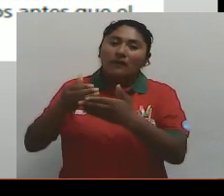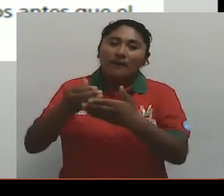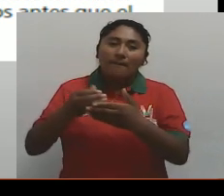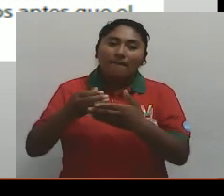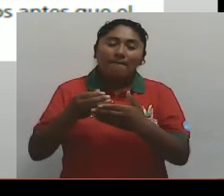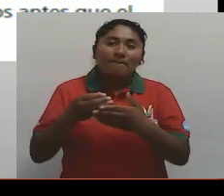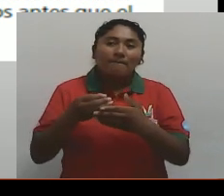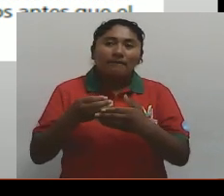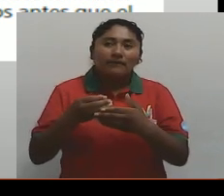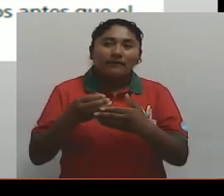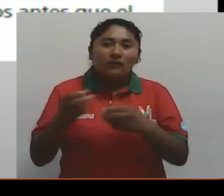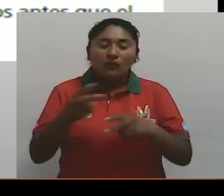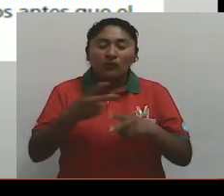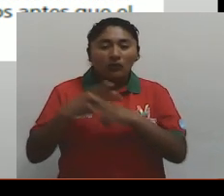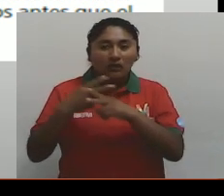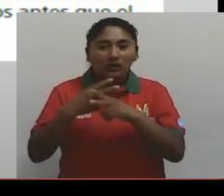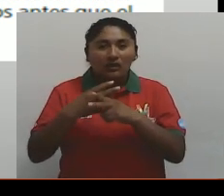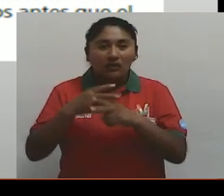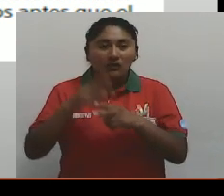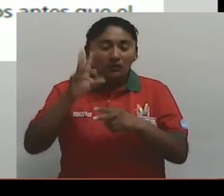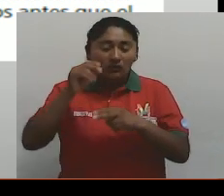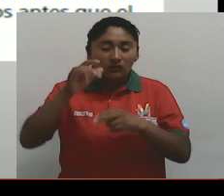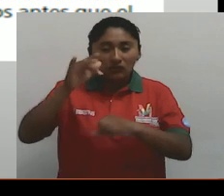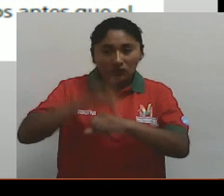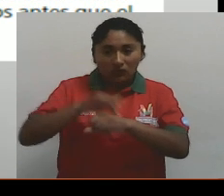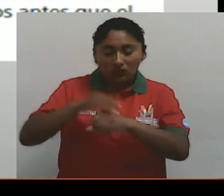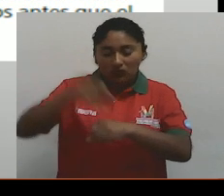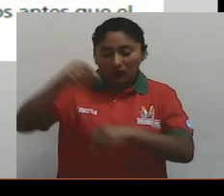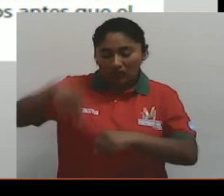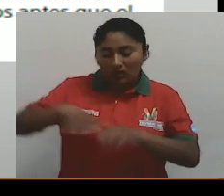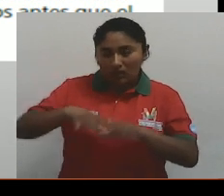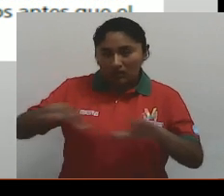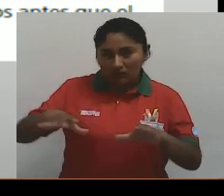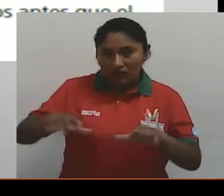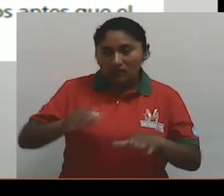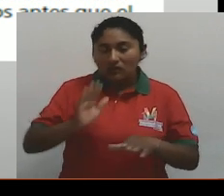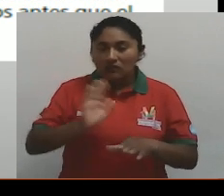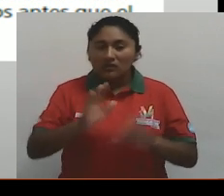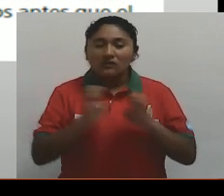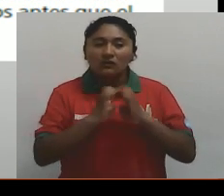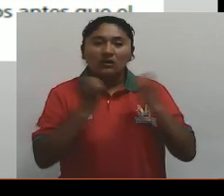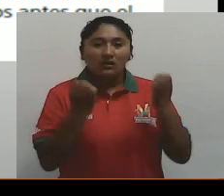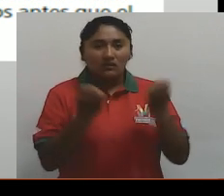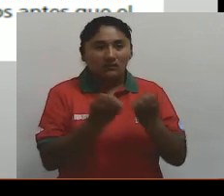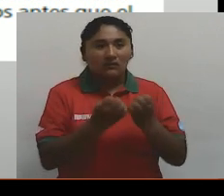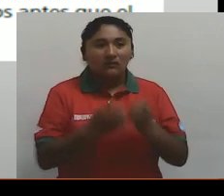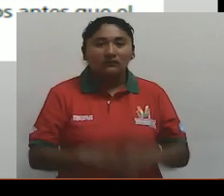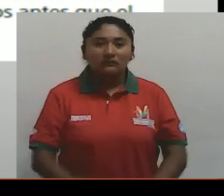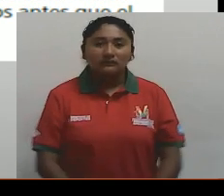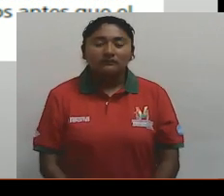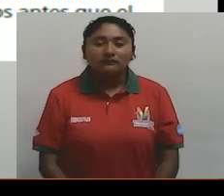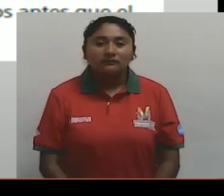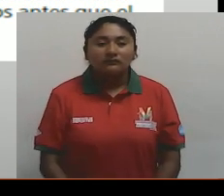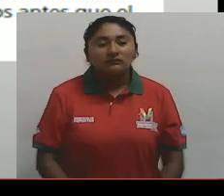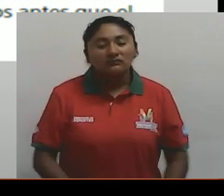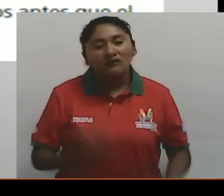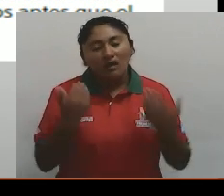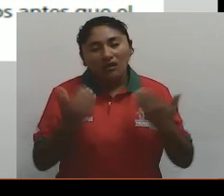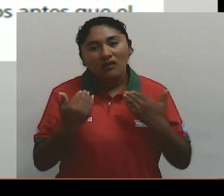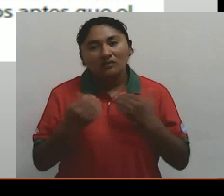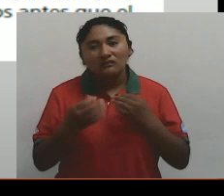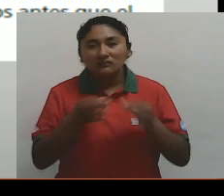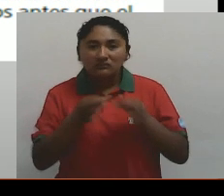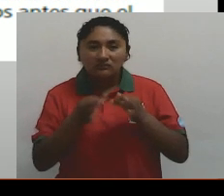que el balón sea regresado hacia los adversarios. Voy a pasar a explicarles un poco de algunas de las reglas